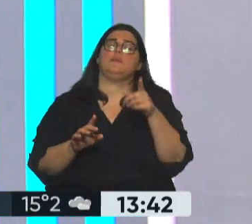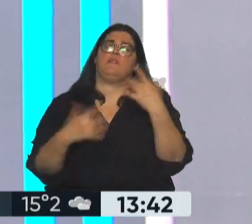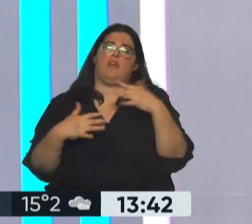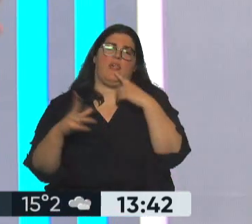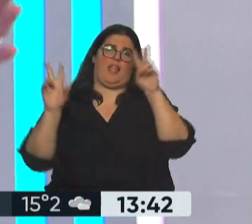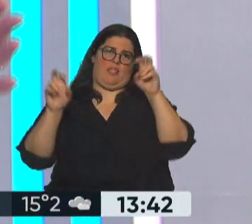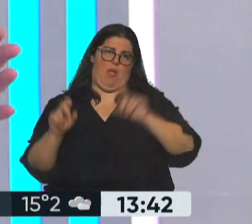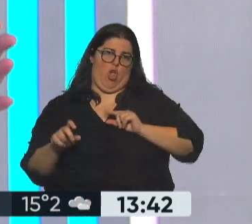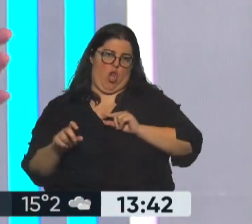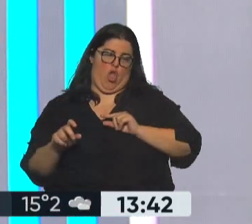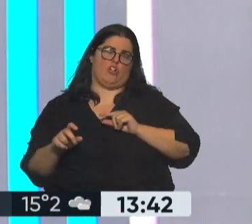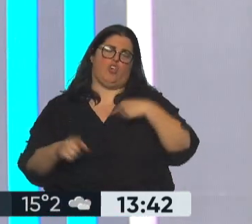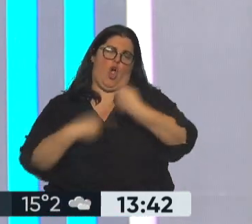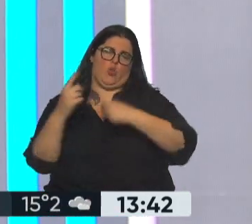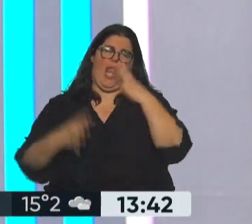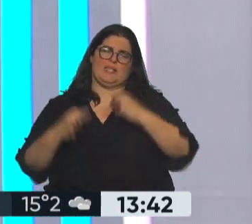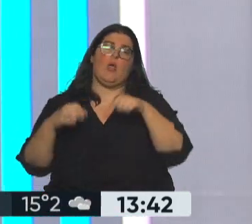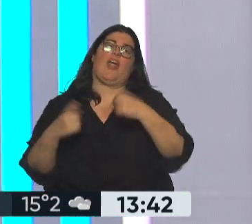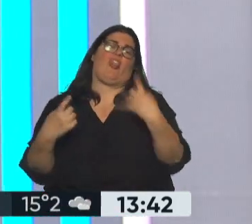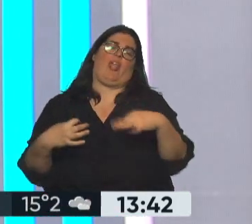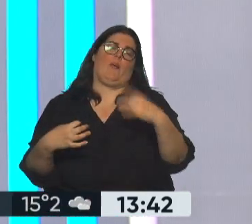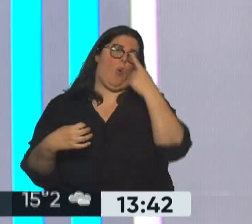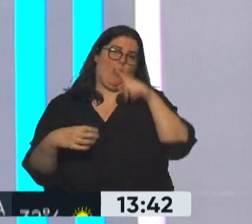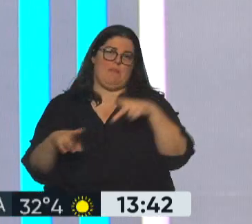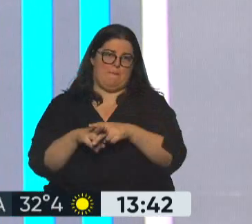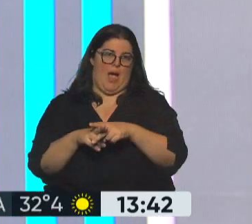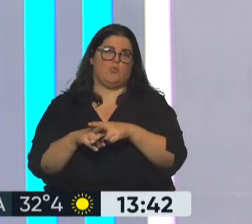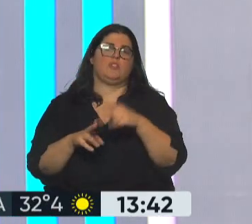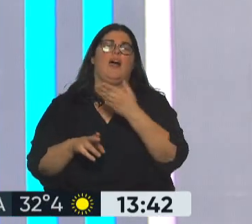analizándolo, pero hay que hacer la última pausa. Está Félix Taylor, claro, por supuesto, con este tema.